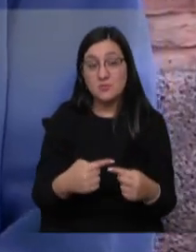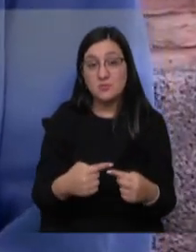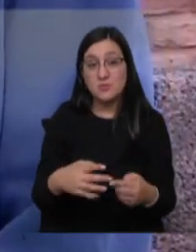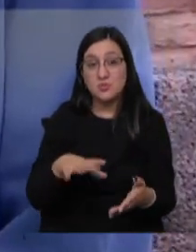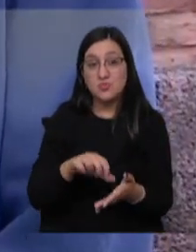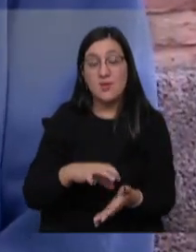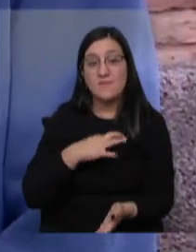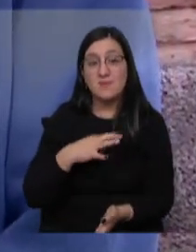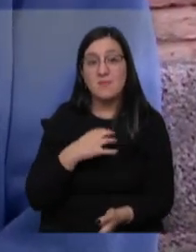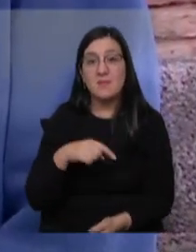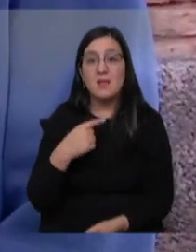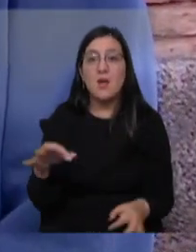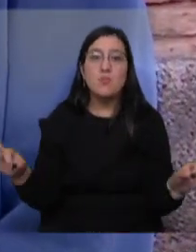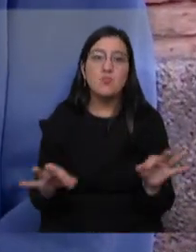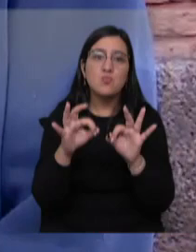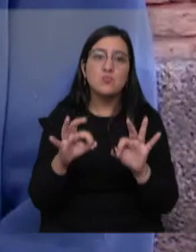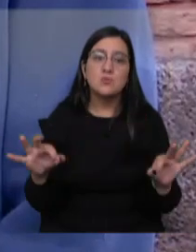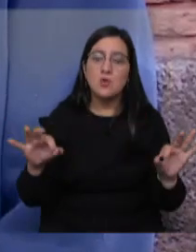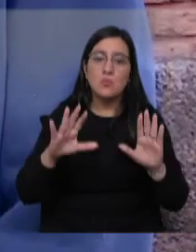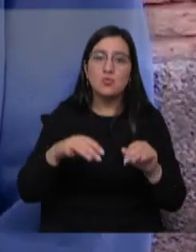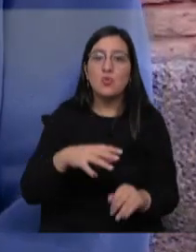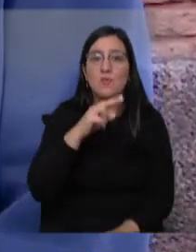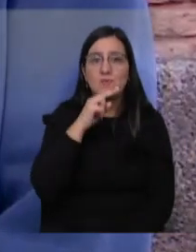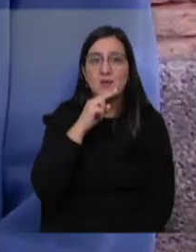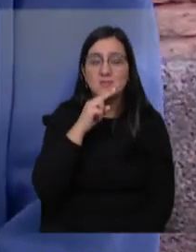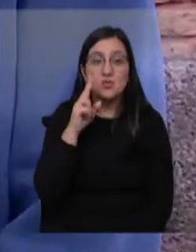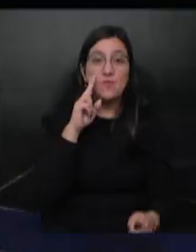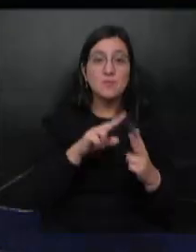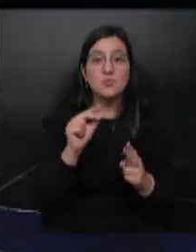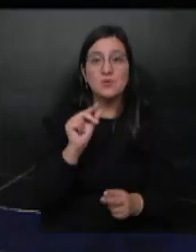Viva. Mañana tenemos música ambulante como todos los viernes. Les mando un beso y nos vemos en un rato. Correcto.